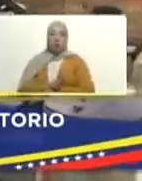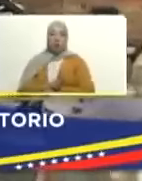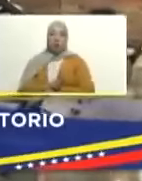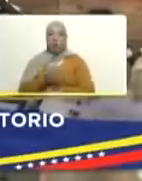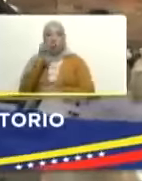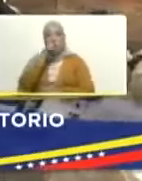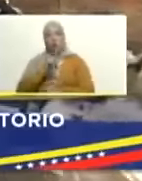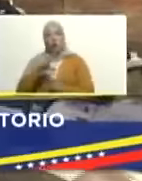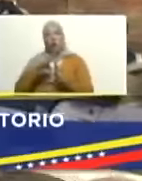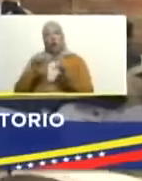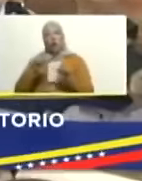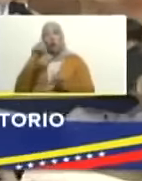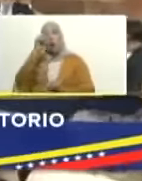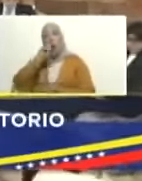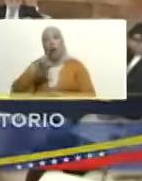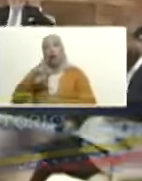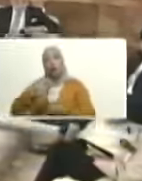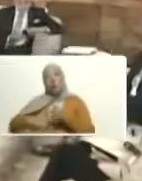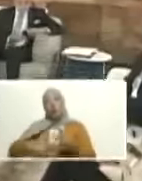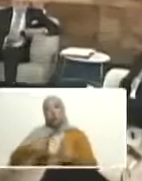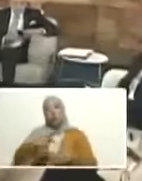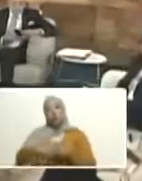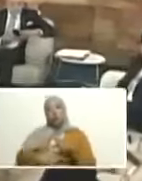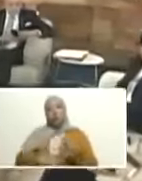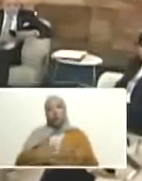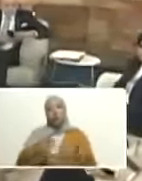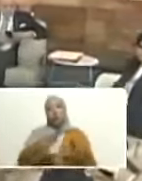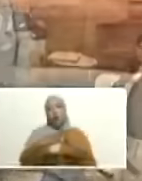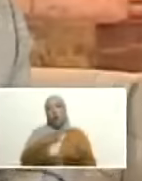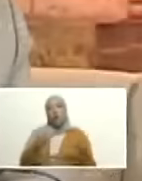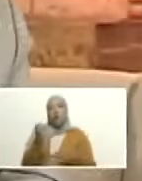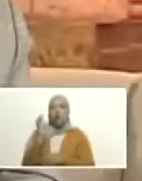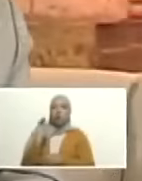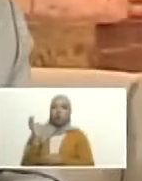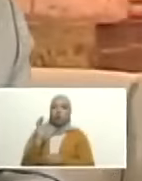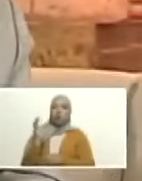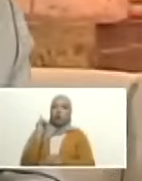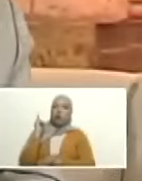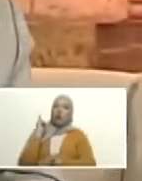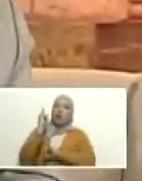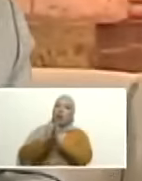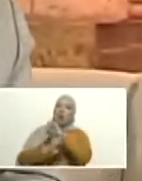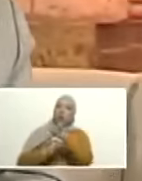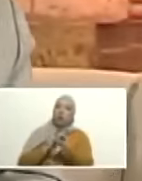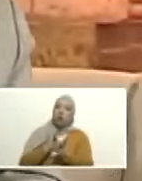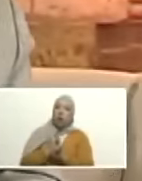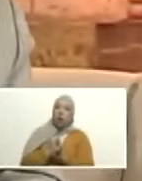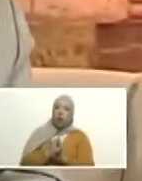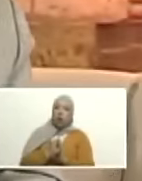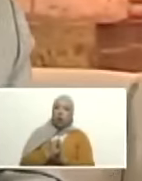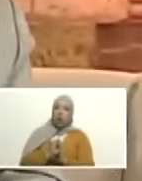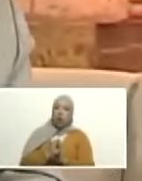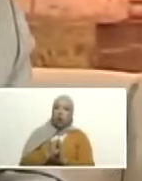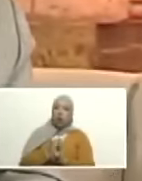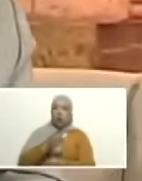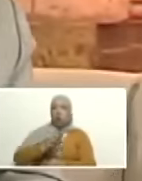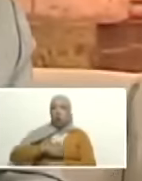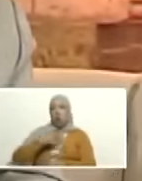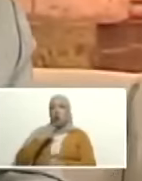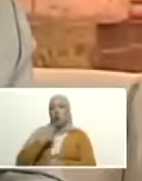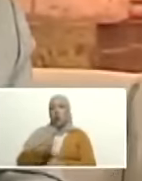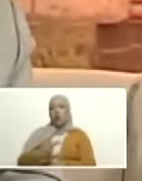Durante todos estos años, en todos los foros públicos internacionales, y yo puedo